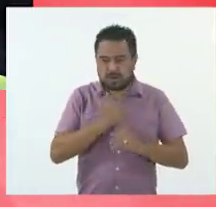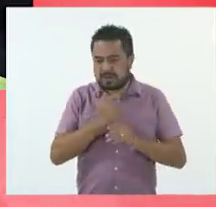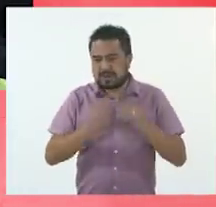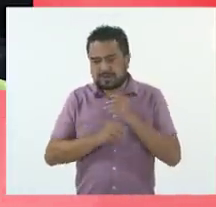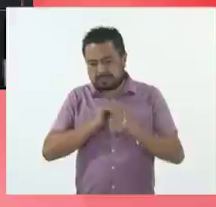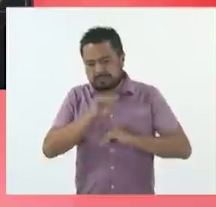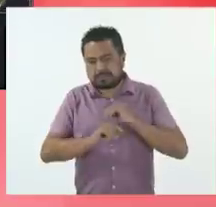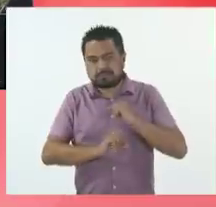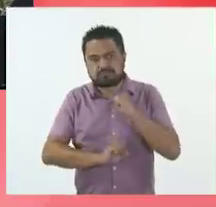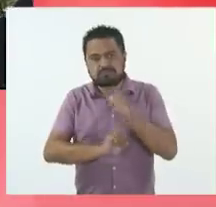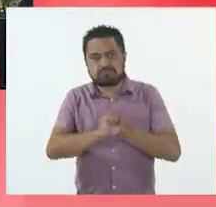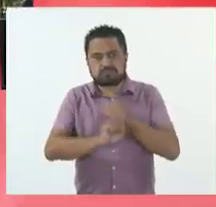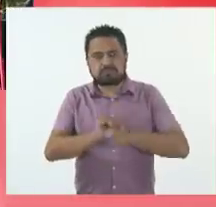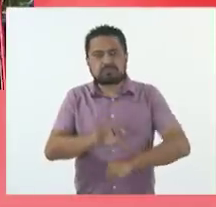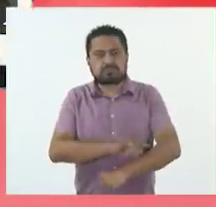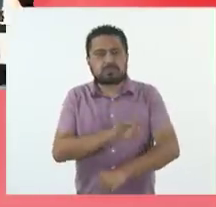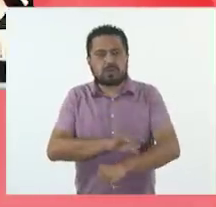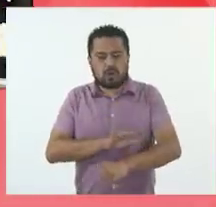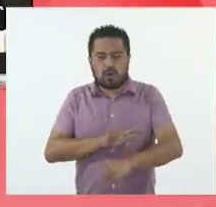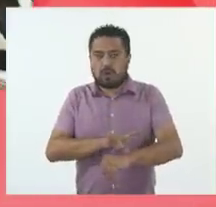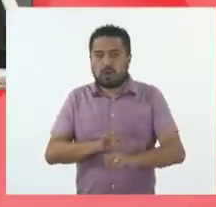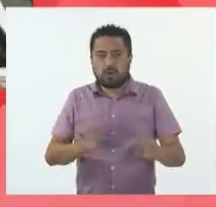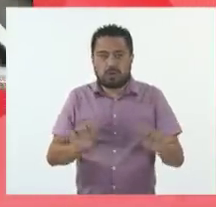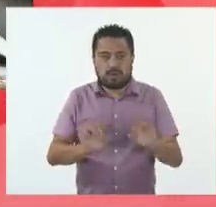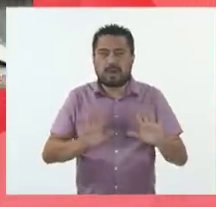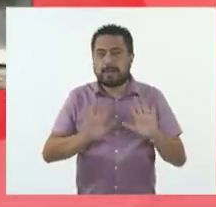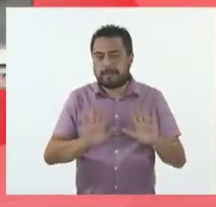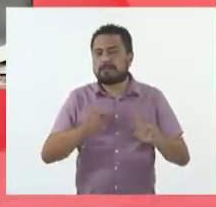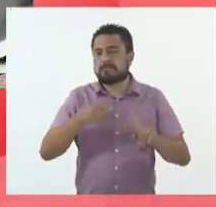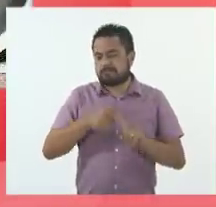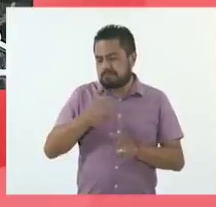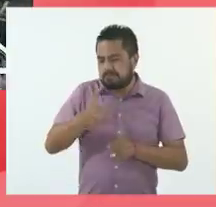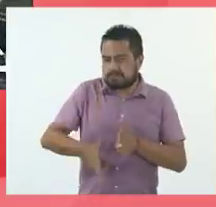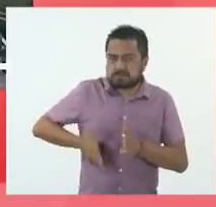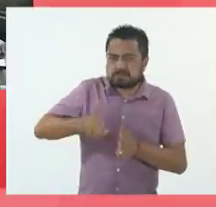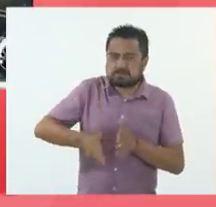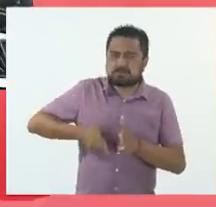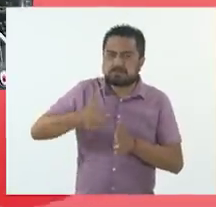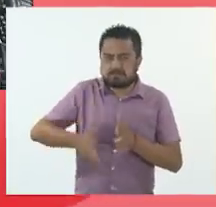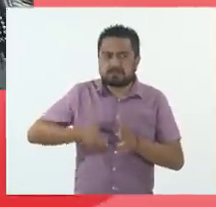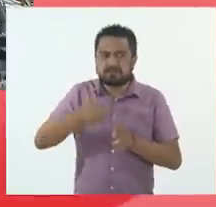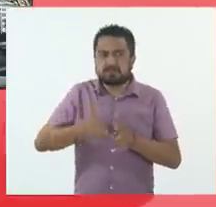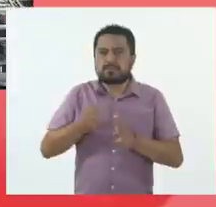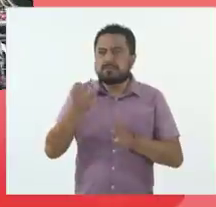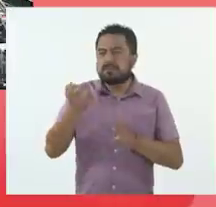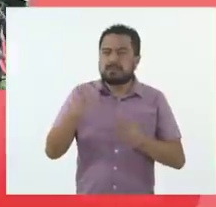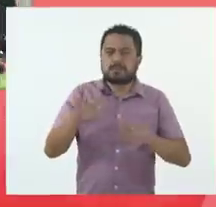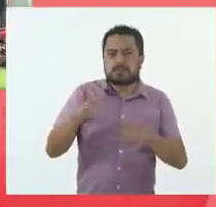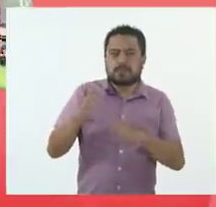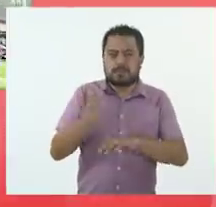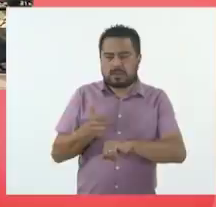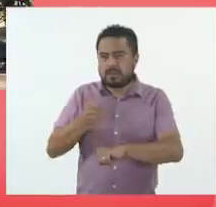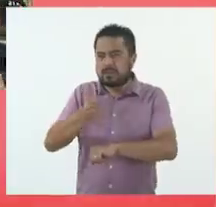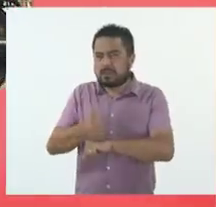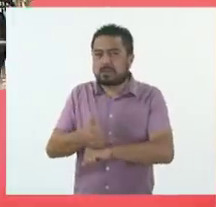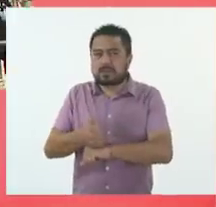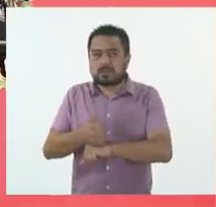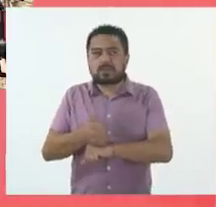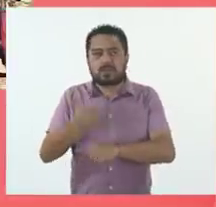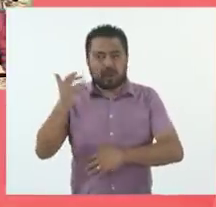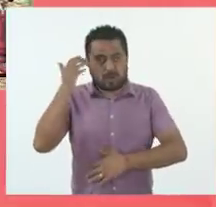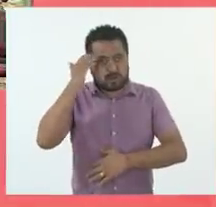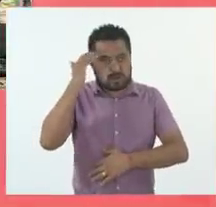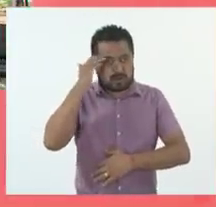y maquinaria intactos. Bueno, esta locomotora es una locomotora tipo consolidada y se